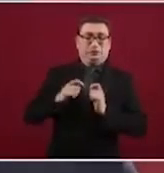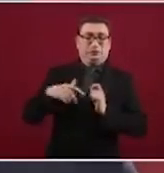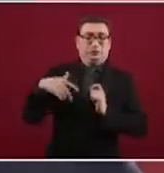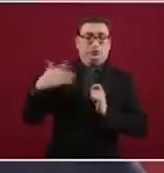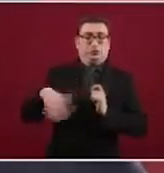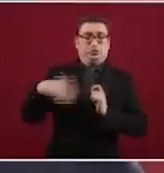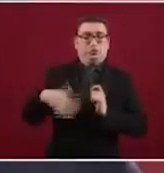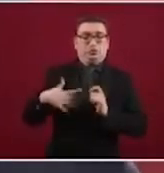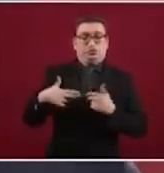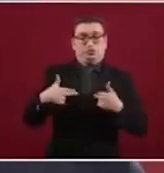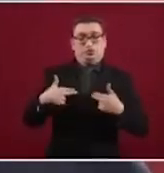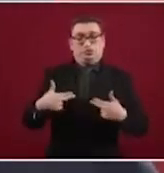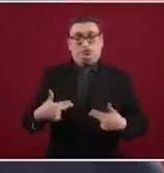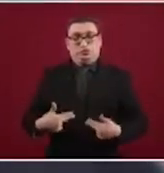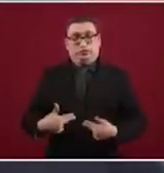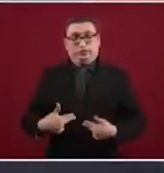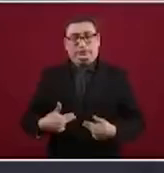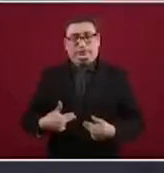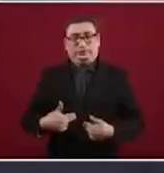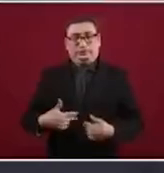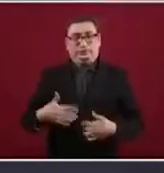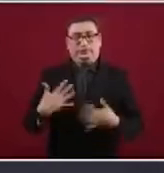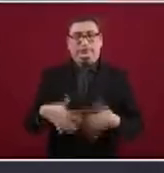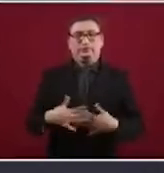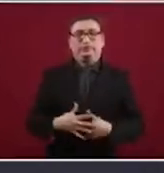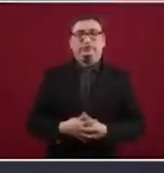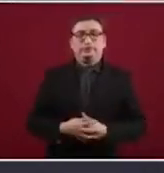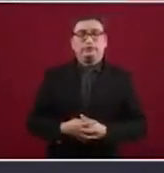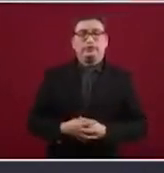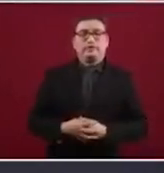muy humana y al mismo tiempo